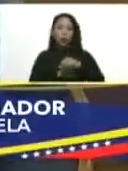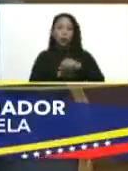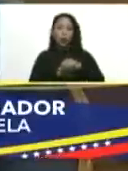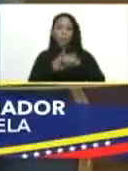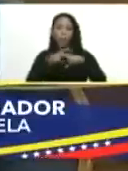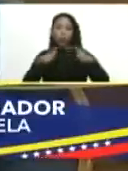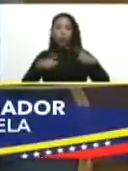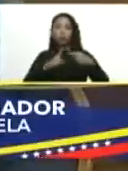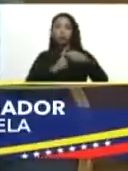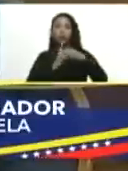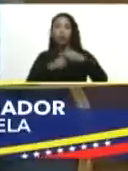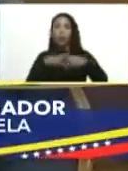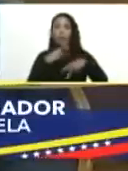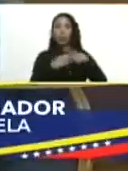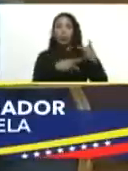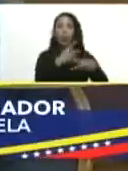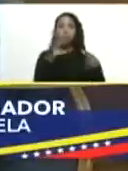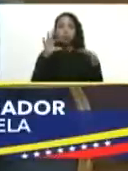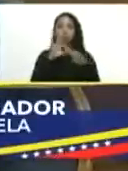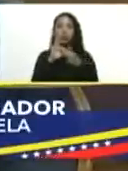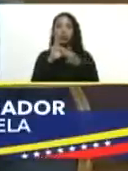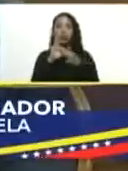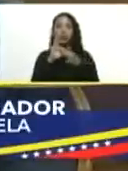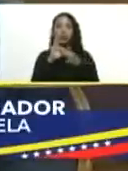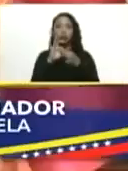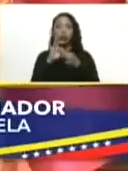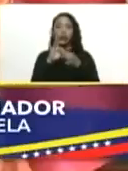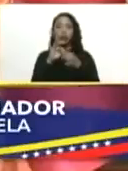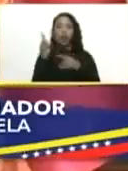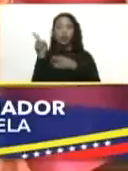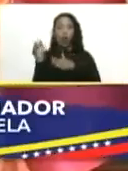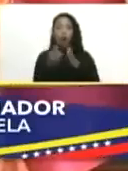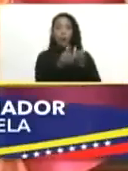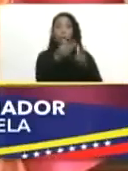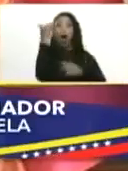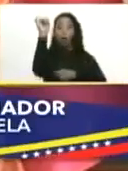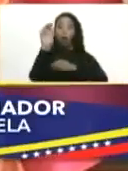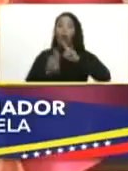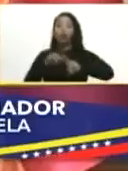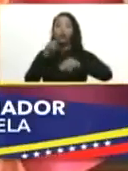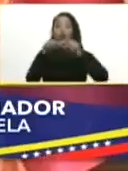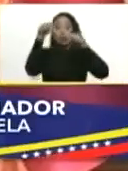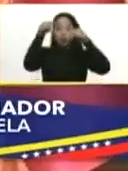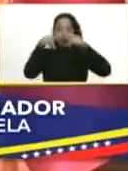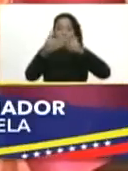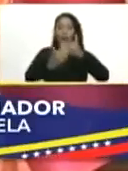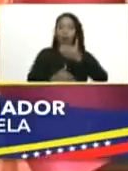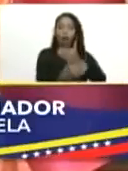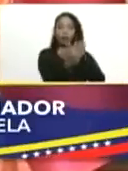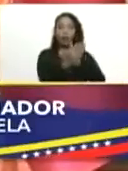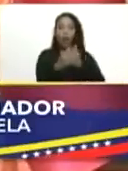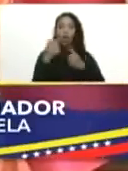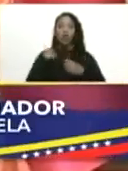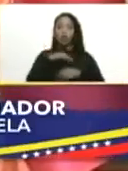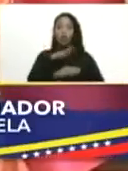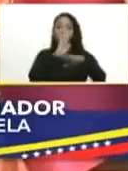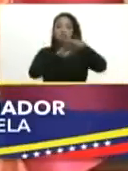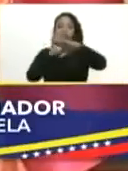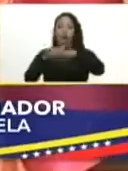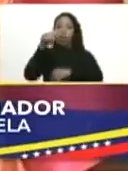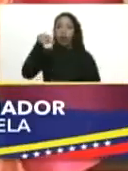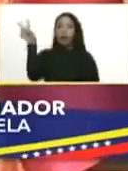progreso, de prosperidad, de unión. Son los caminos que hay que construir de aquí adelante. Es lo que llamamos desde